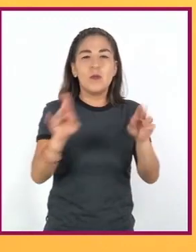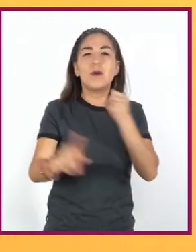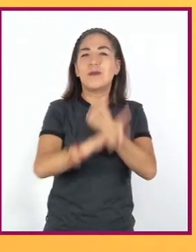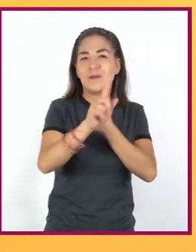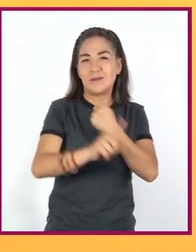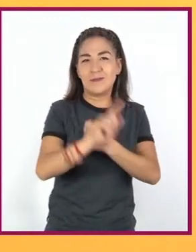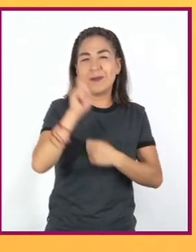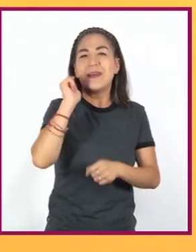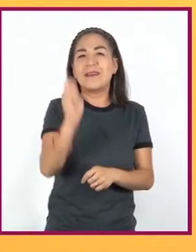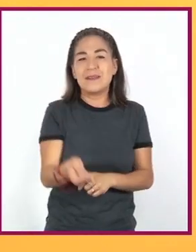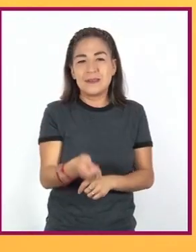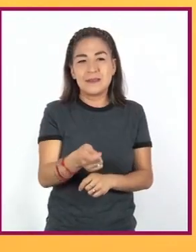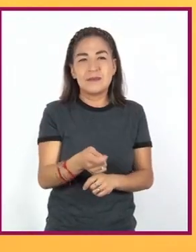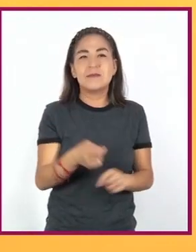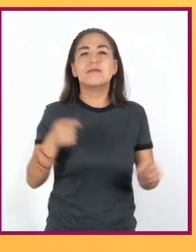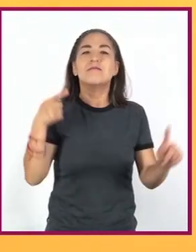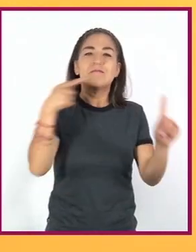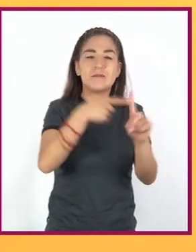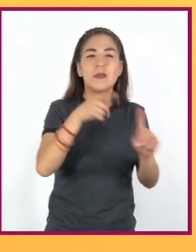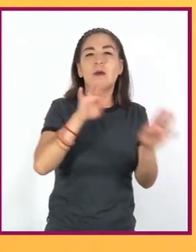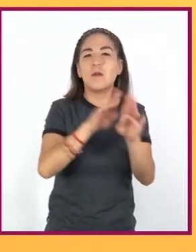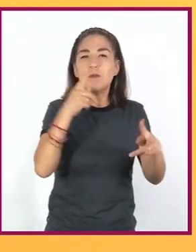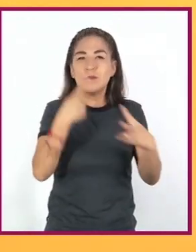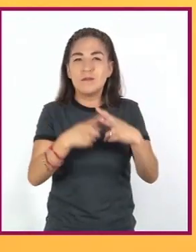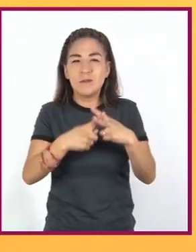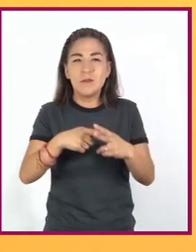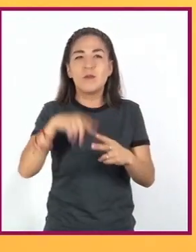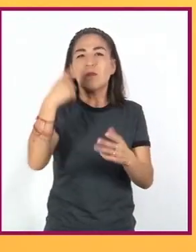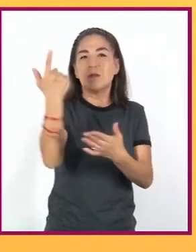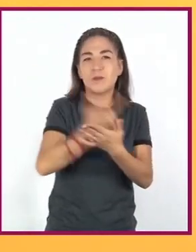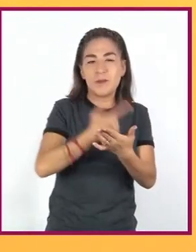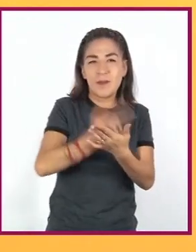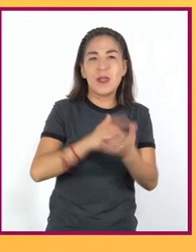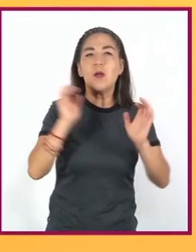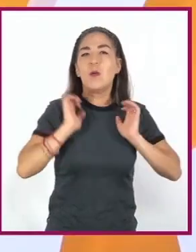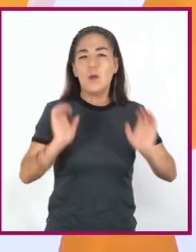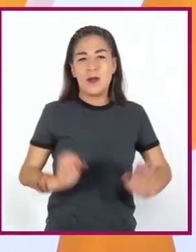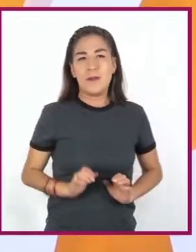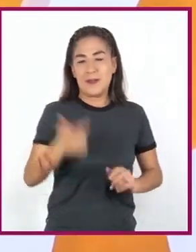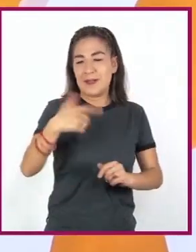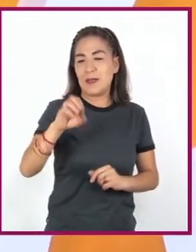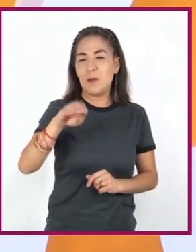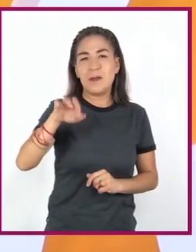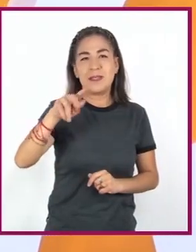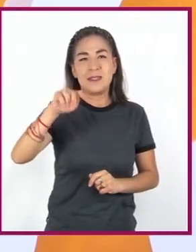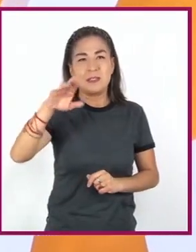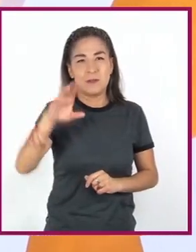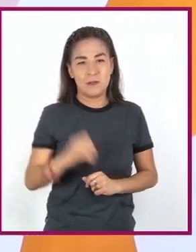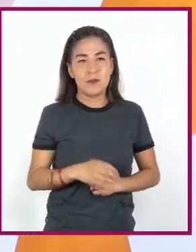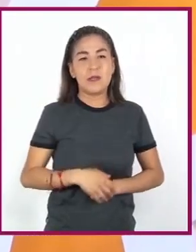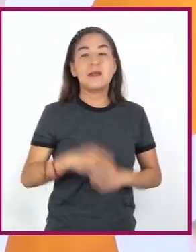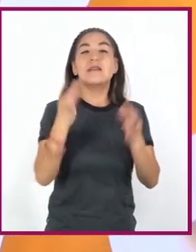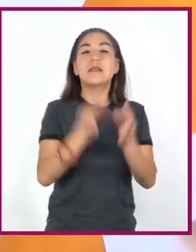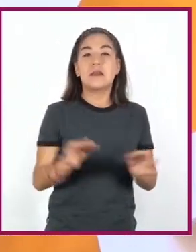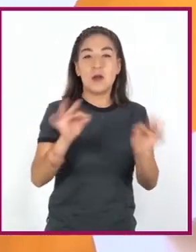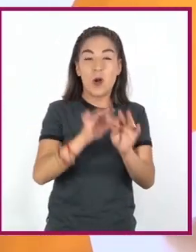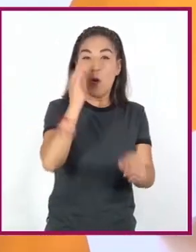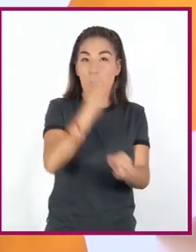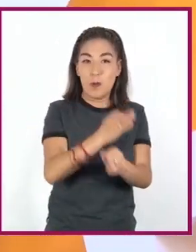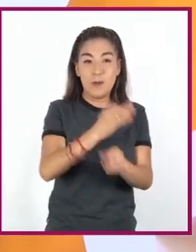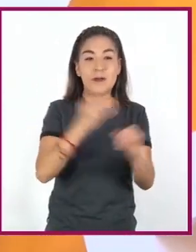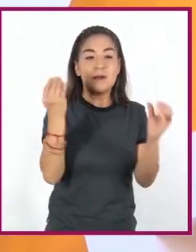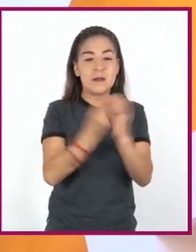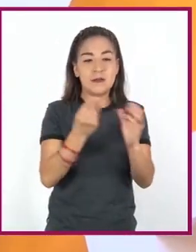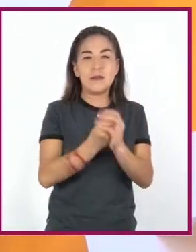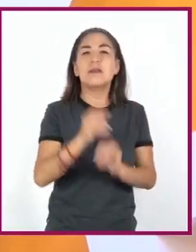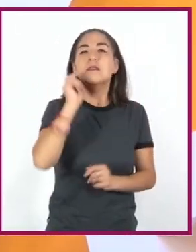situaciones problemáticas que impliquen el cálculo del volumen de cuerpos geométricos. Es importante que en esta sesión